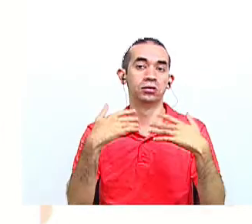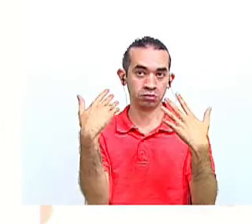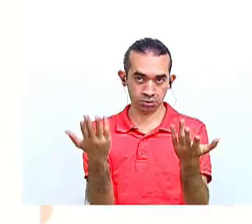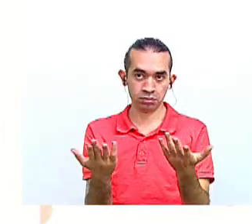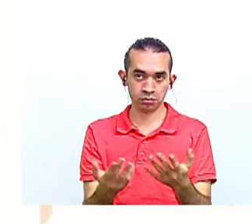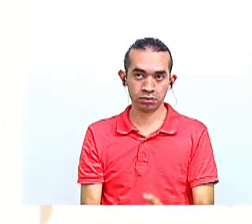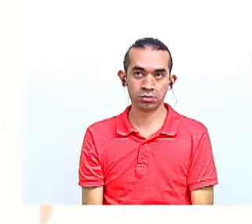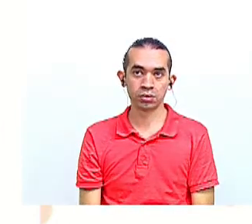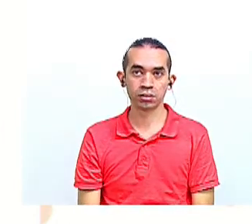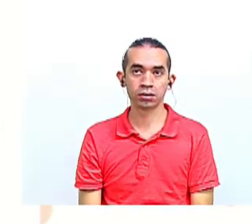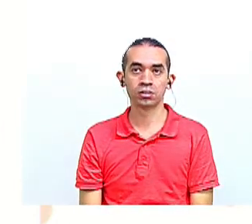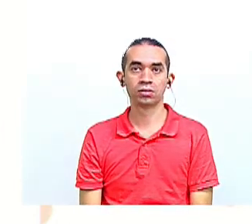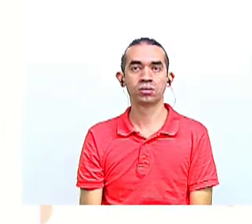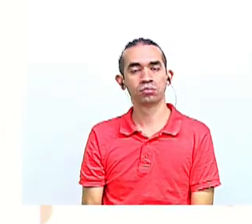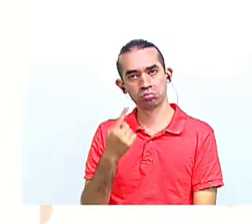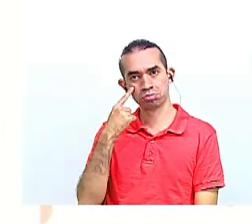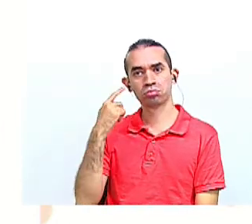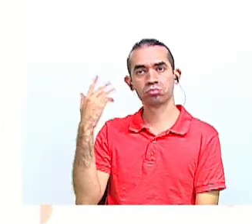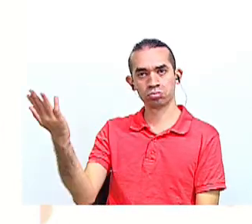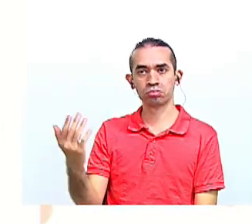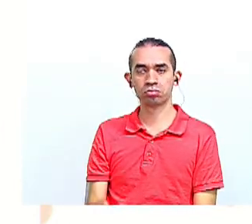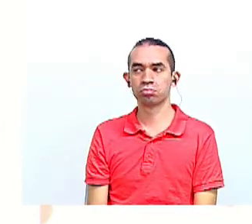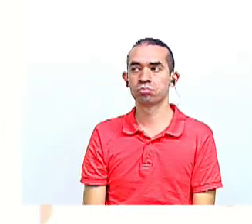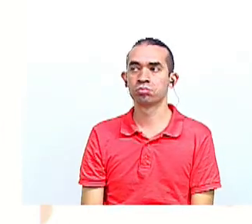Entonces, tenemos la siguiente figura.